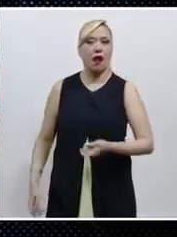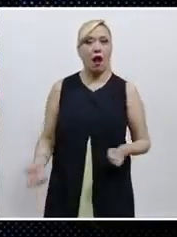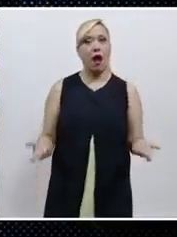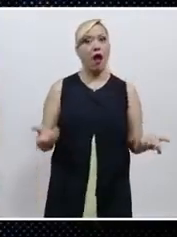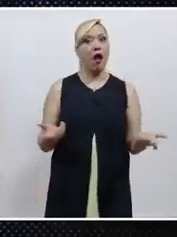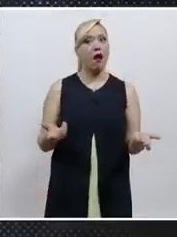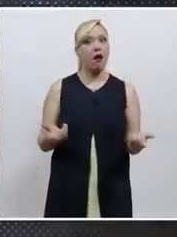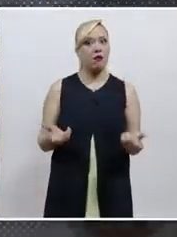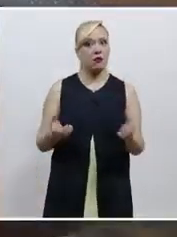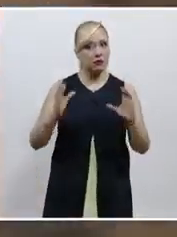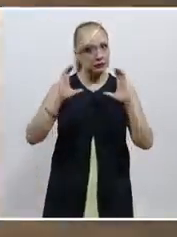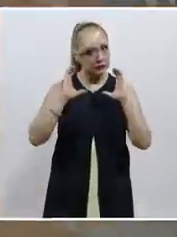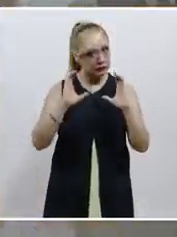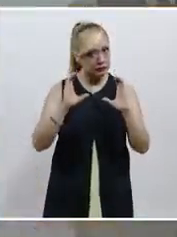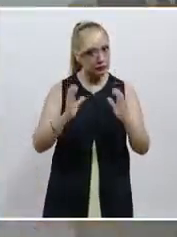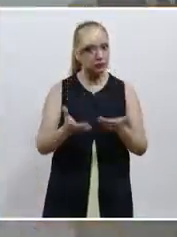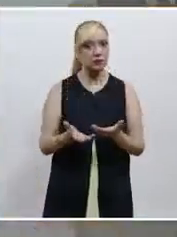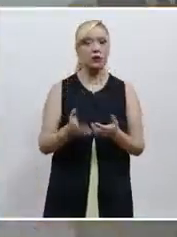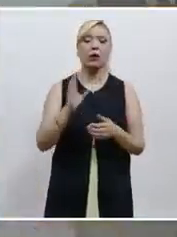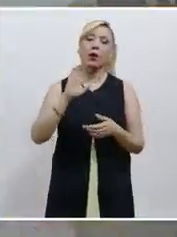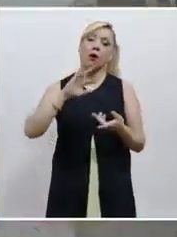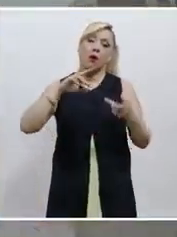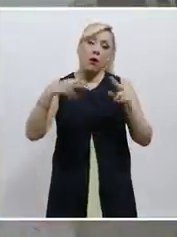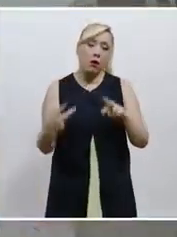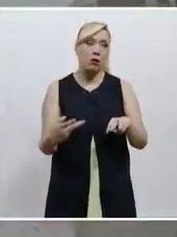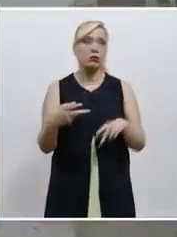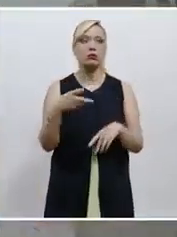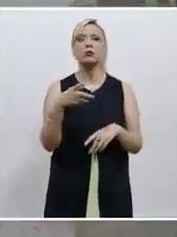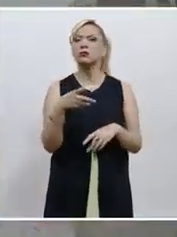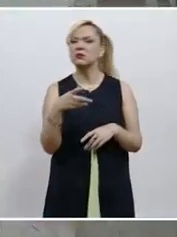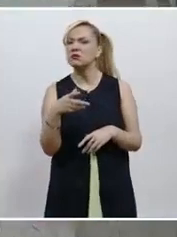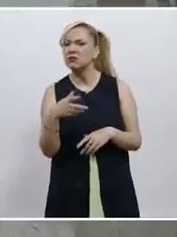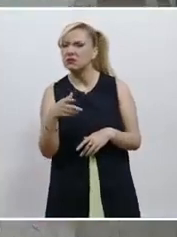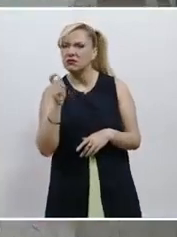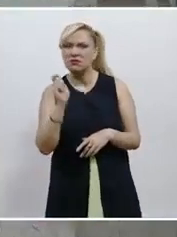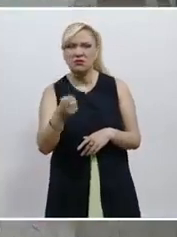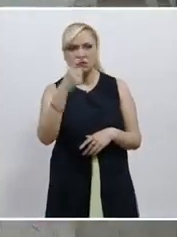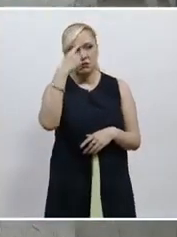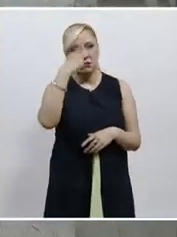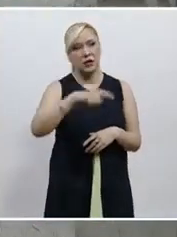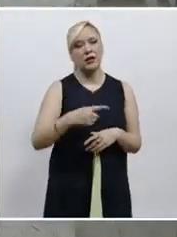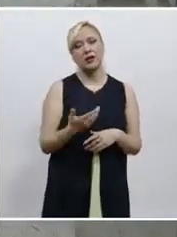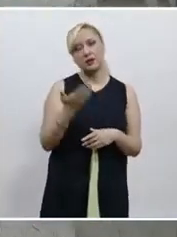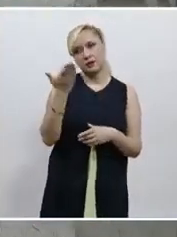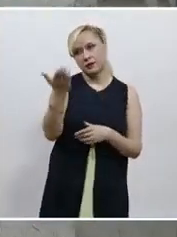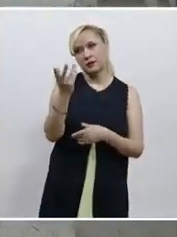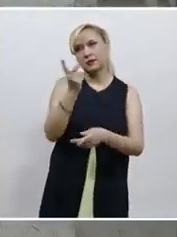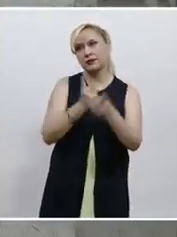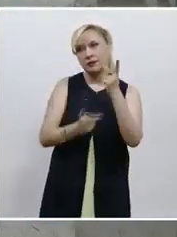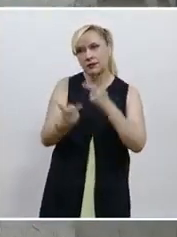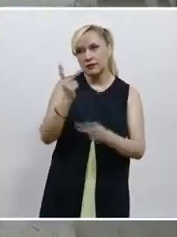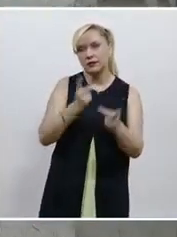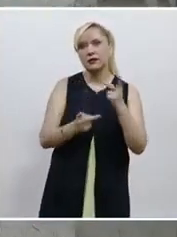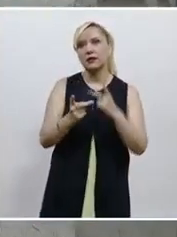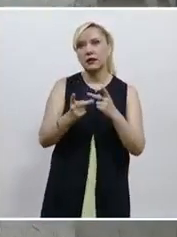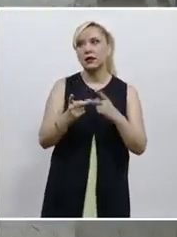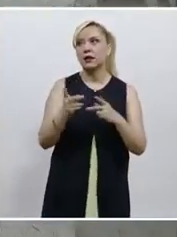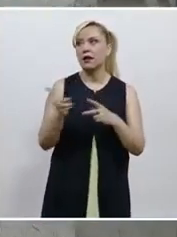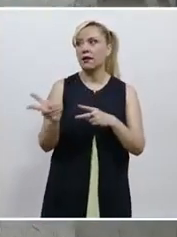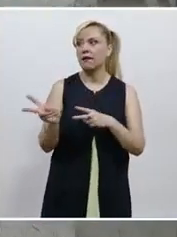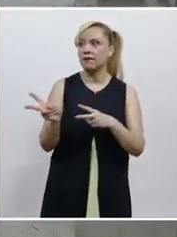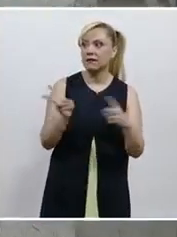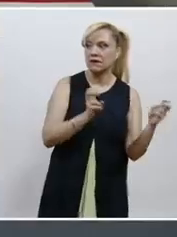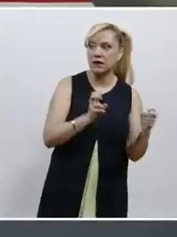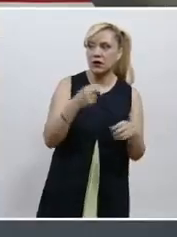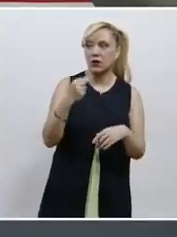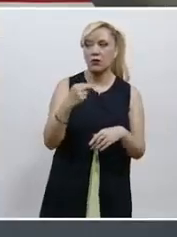tallarla. Robo de identidad cuando obtienen sus datos personales y los usan para solicitar créditos o ciertos beneficios a su nombre. Estas